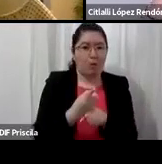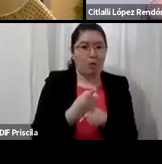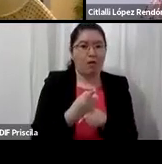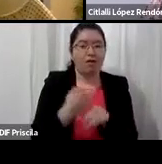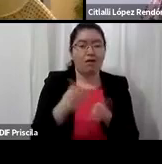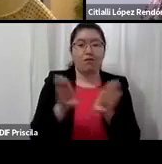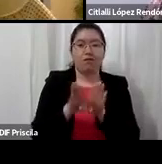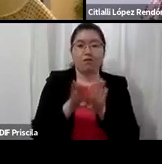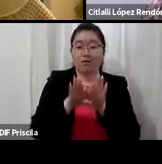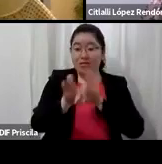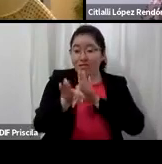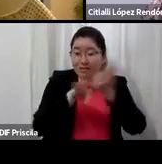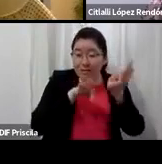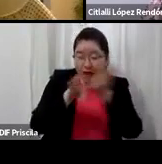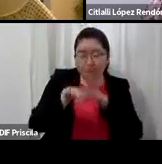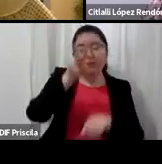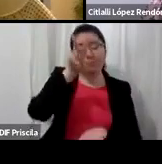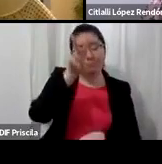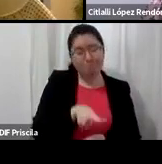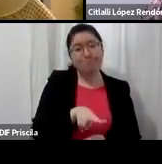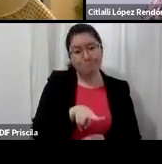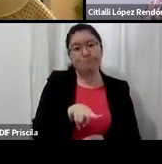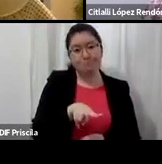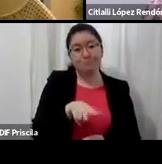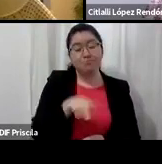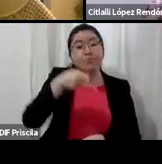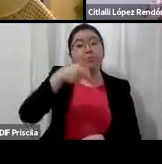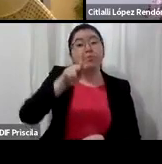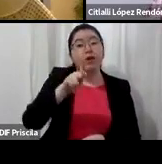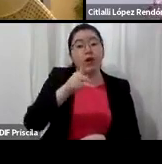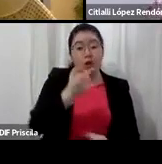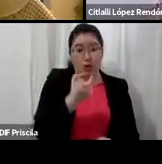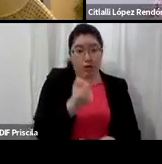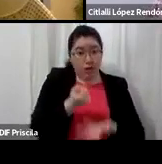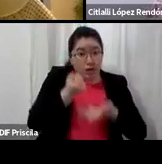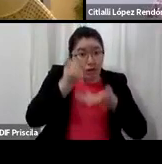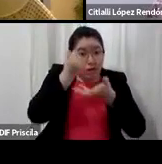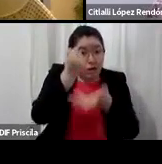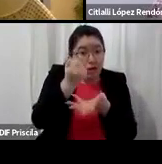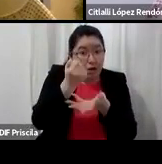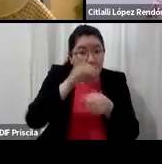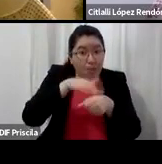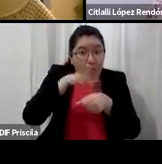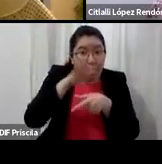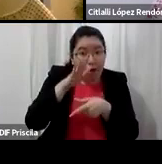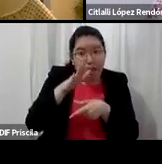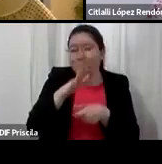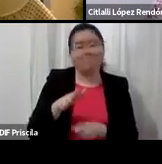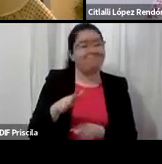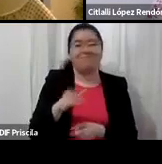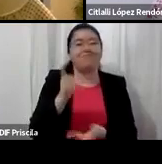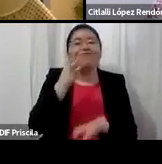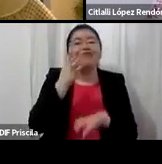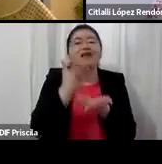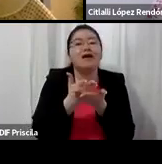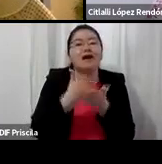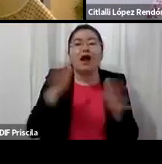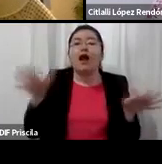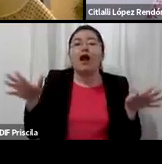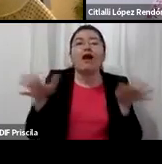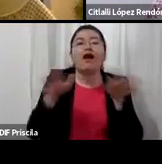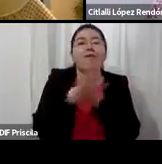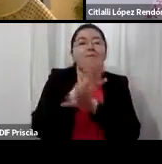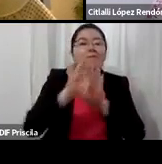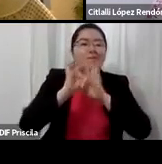porque lo que queremos es que lo que hacen lo hagan de otra manera, nada más, ¿no? Pero de otra manera